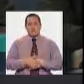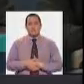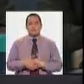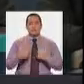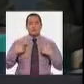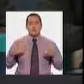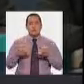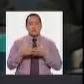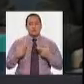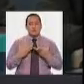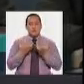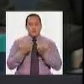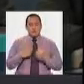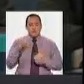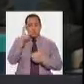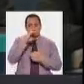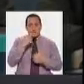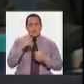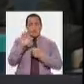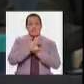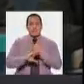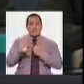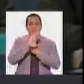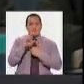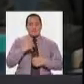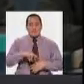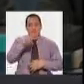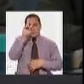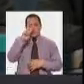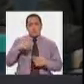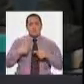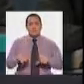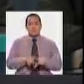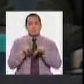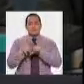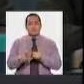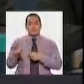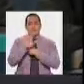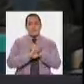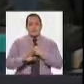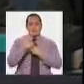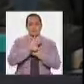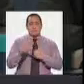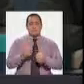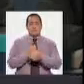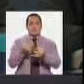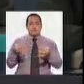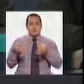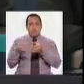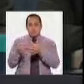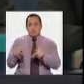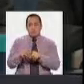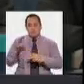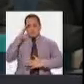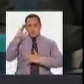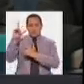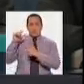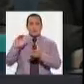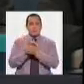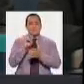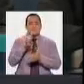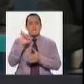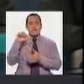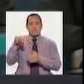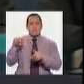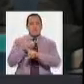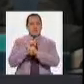Nosotros lo que estamos buscando acá es la defensa del Perú y la defensa de los comandos Chavín de Huántar para que no exista